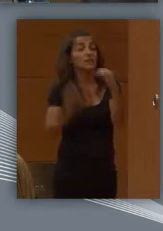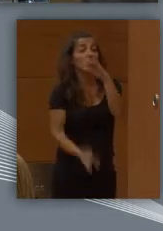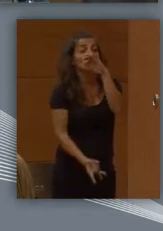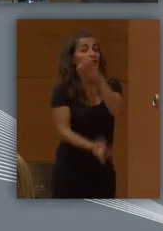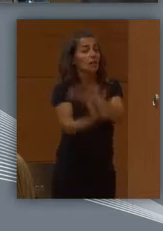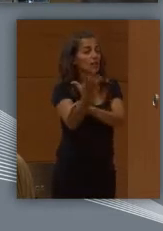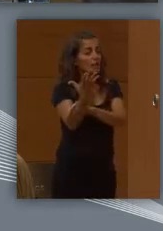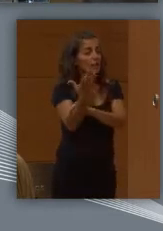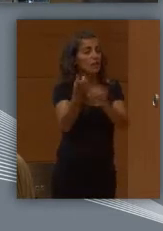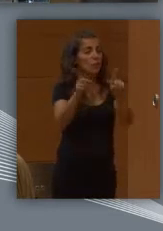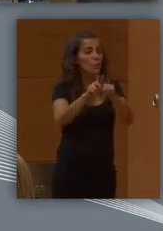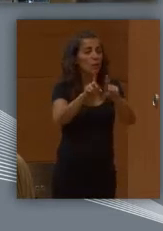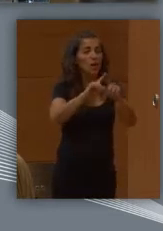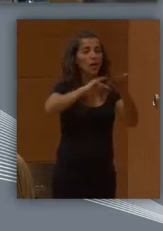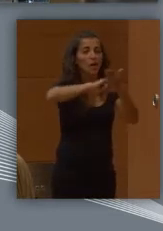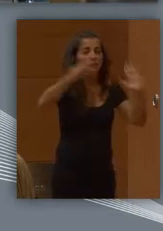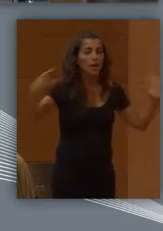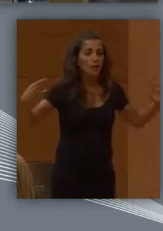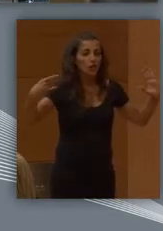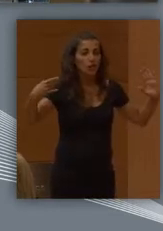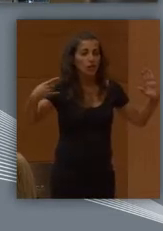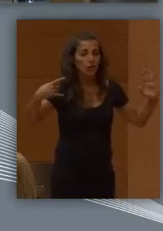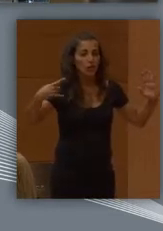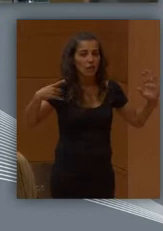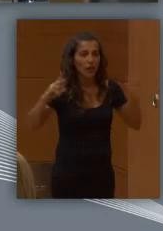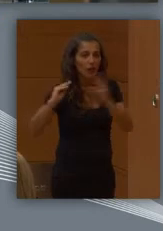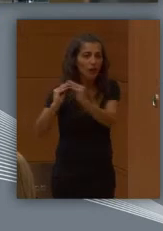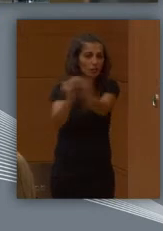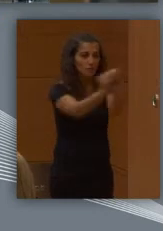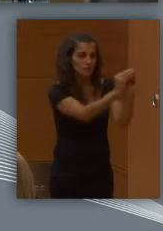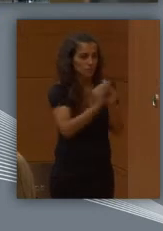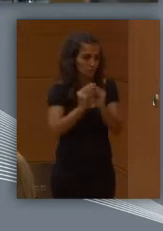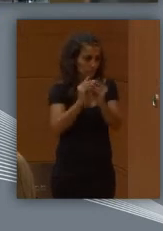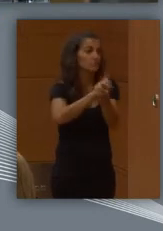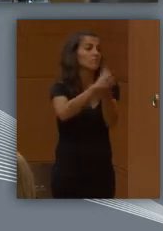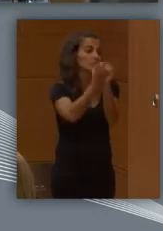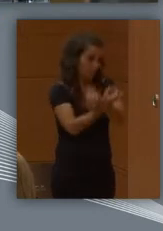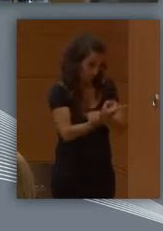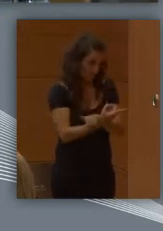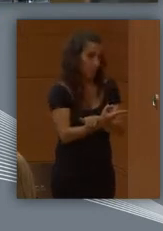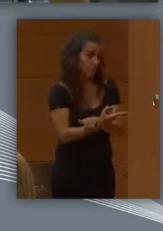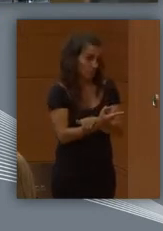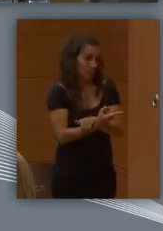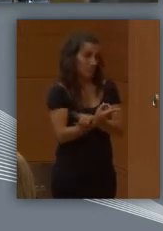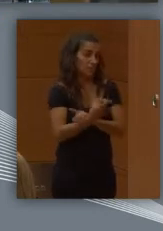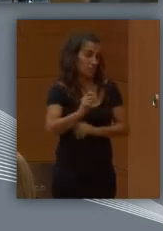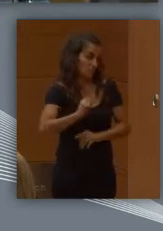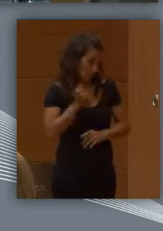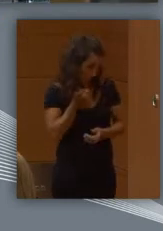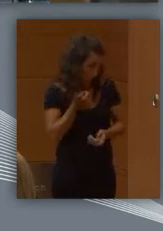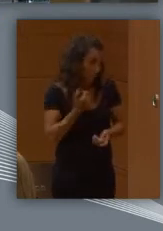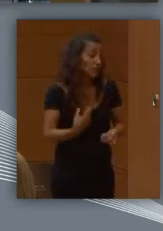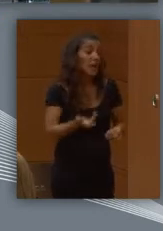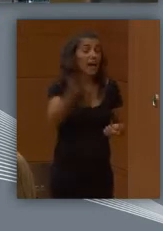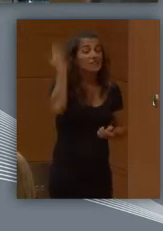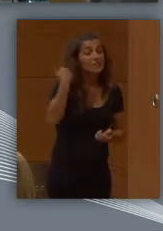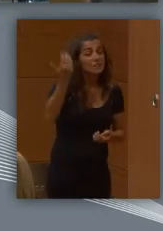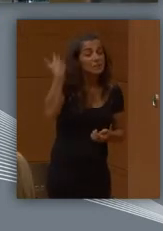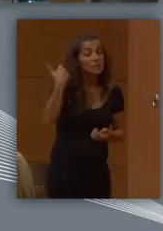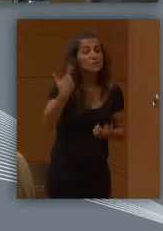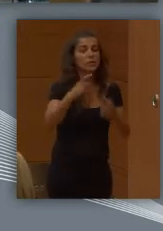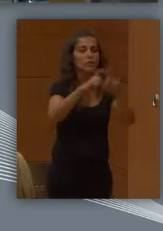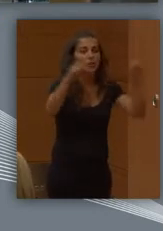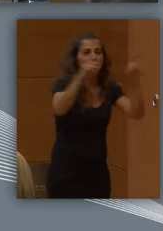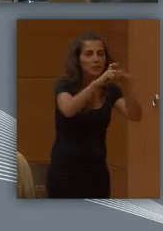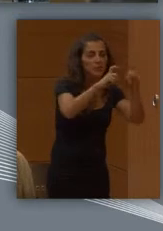una democratización de la tecnología. Hasta ese momento la tecnología, muchos de ustedes lo recordarán, se hacía en las grandes corporaciones, en